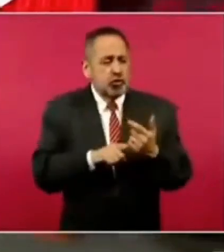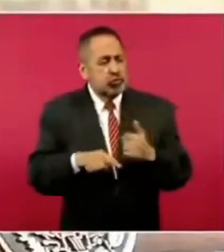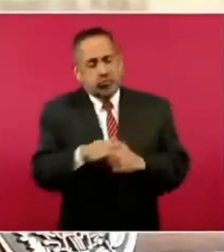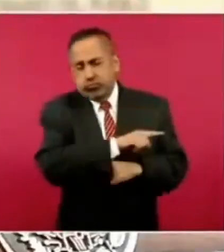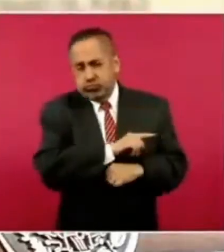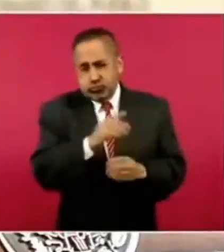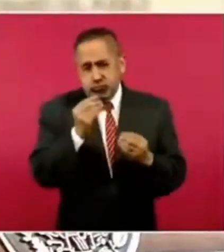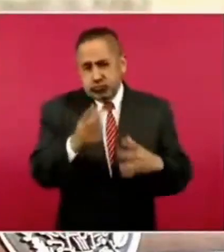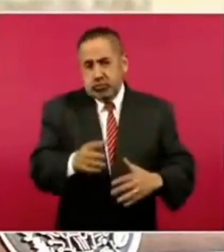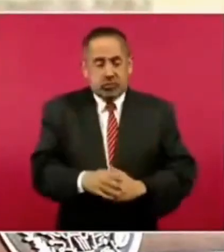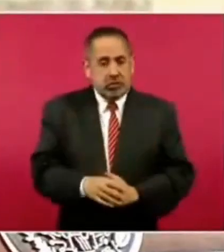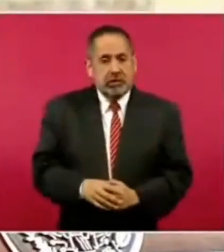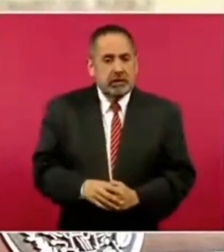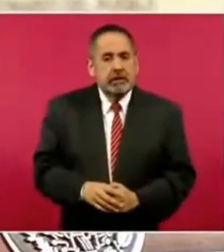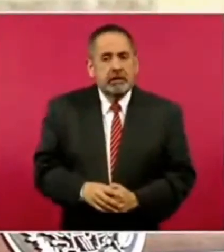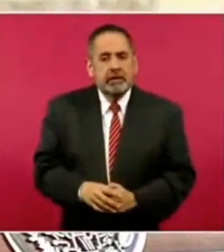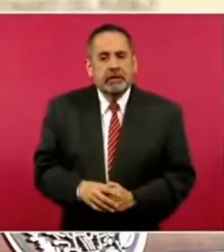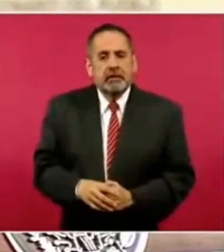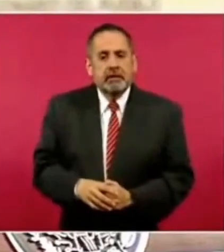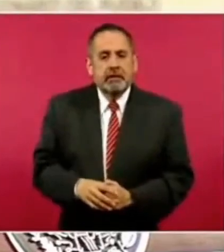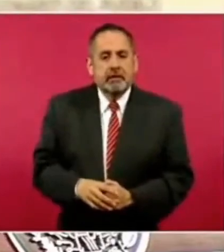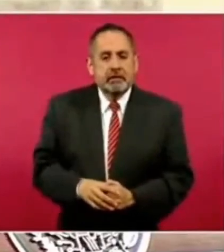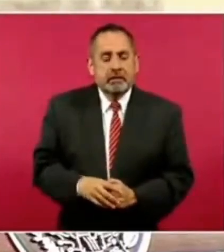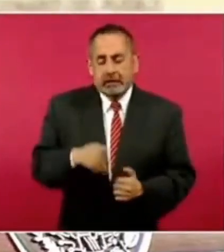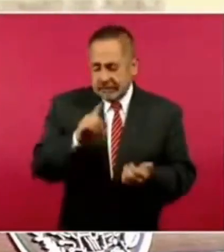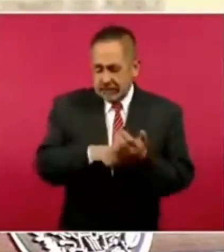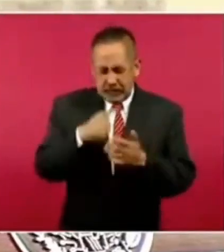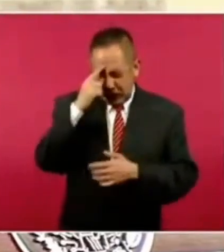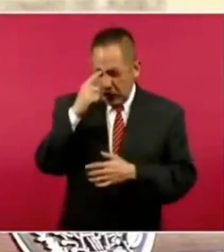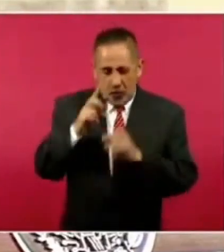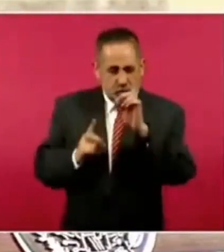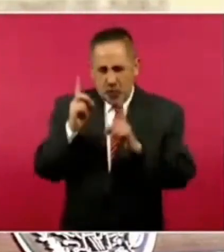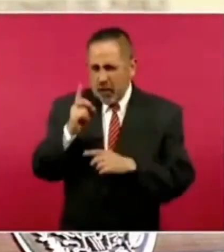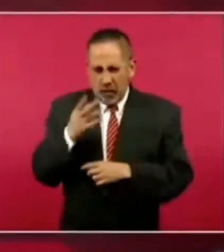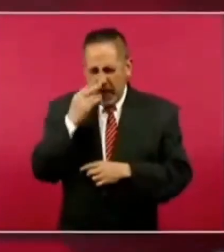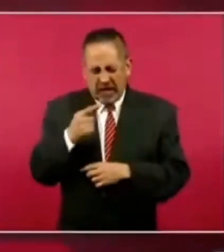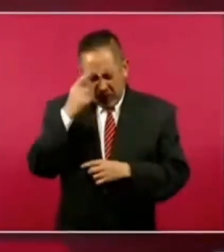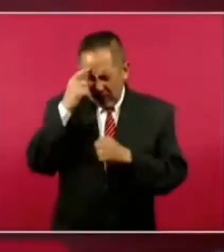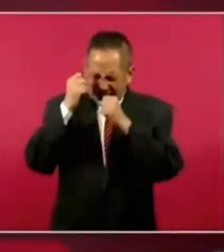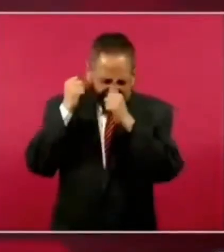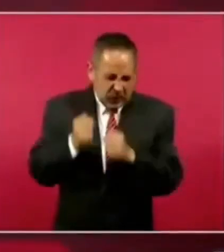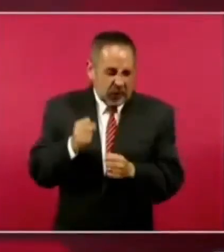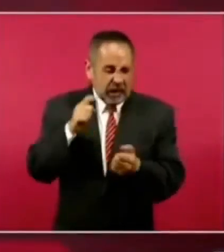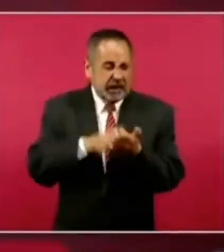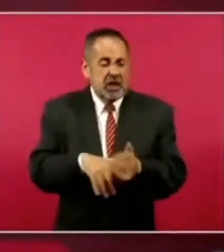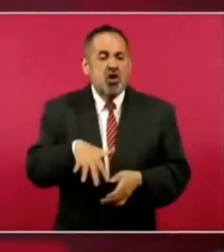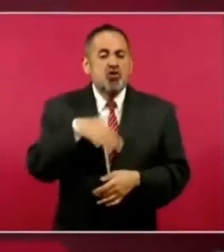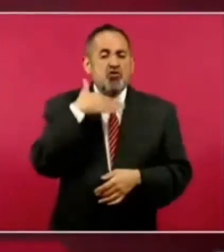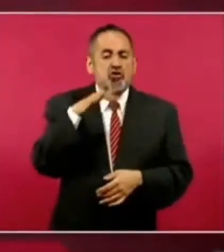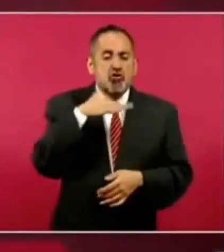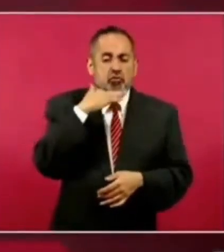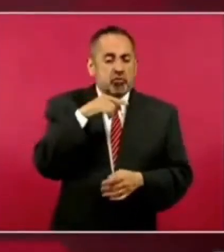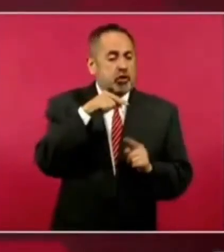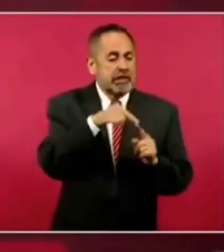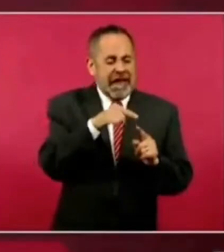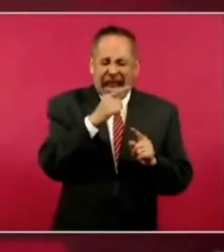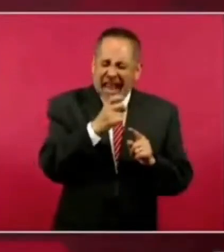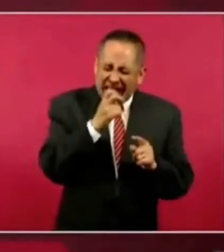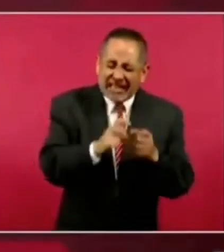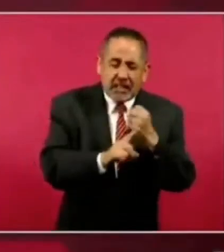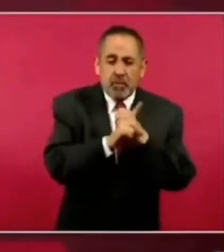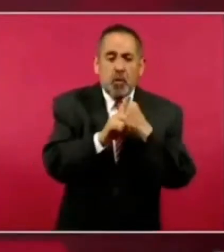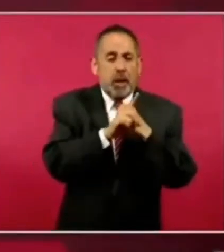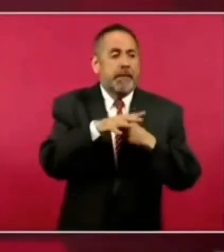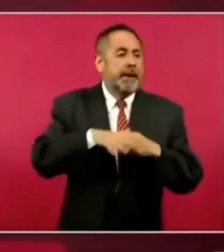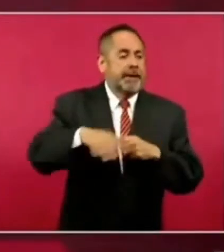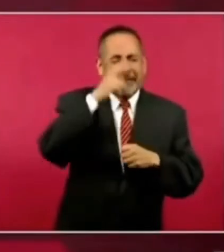Y la corrupción, de eso no tengo duda, era el principal problema del país.